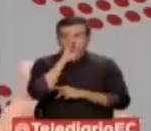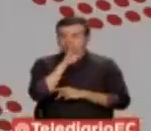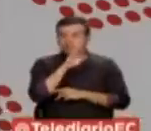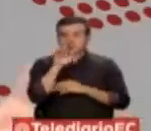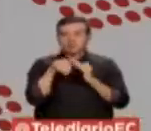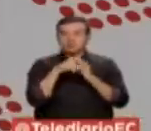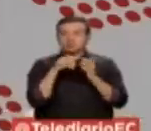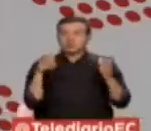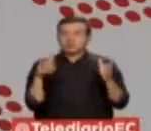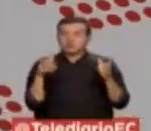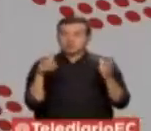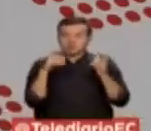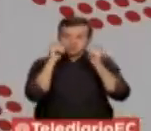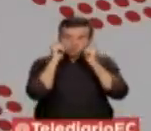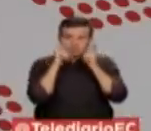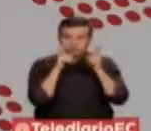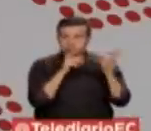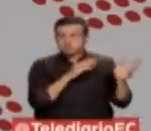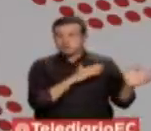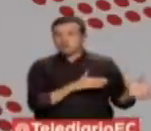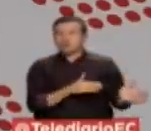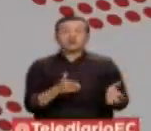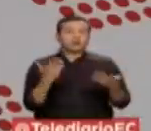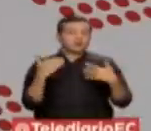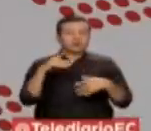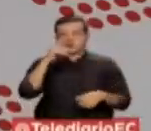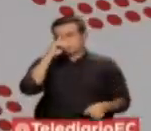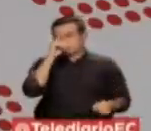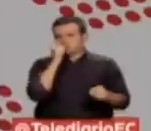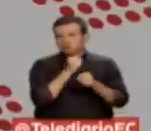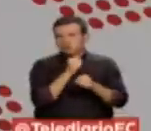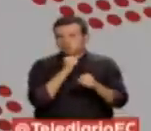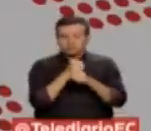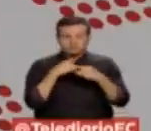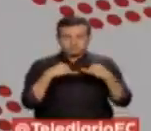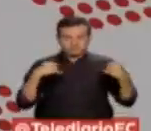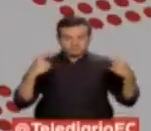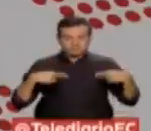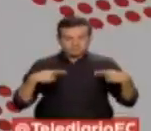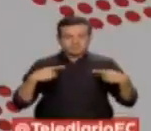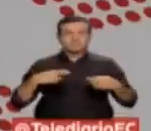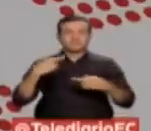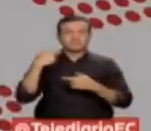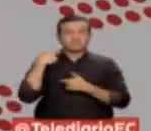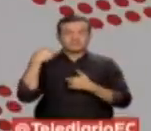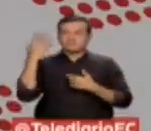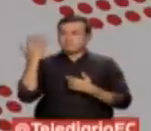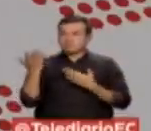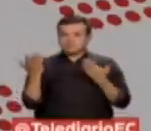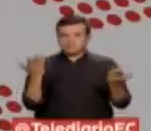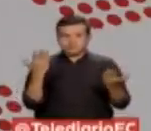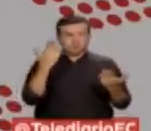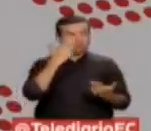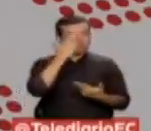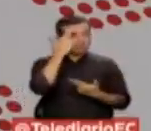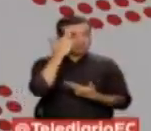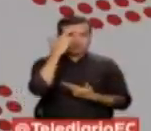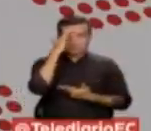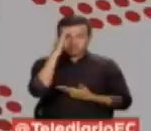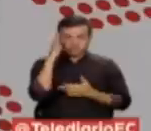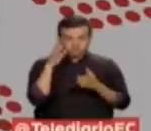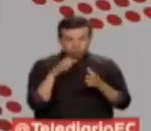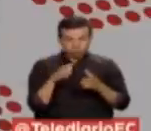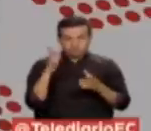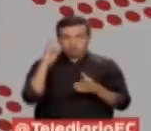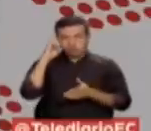a la frontera en otras características estamos trabajando la zona de frontera además es responsabilidad compartida con fuerzas armadas y